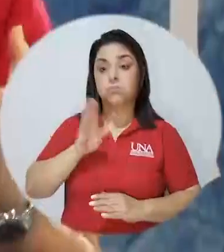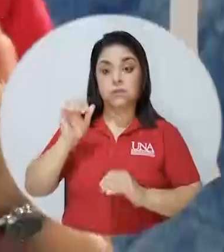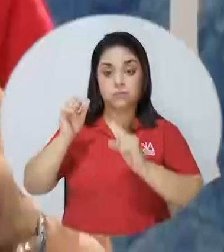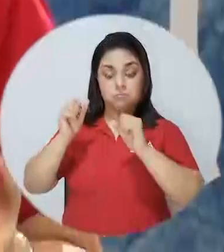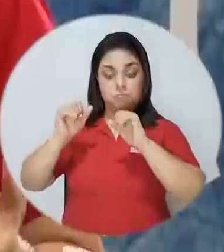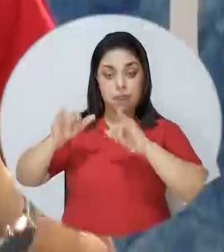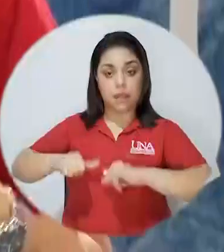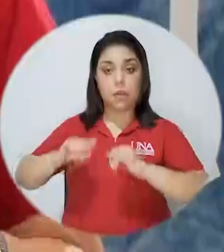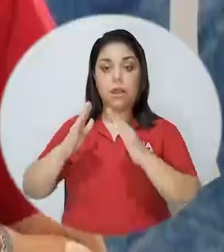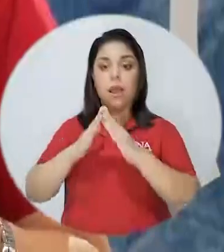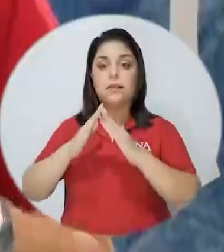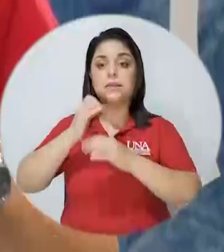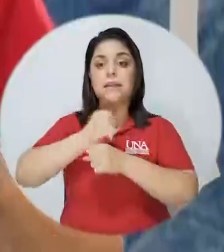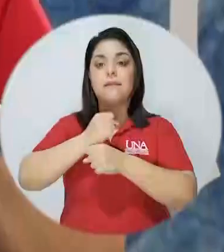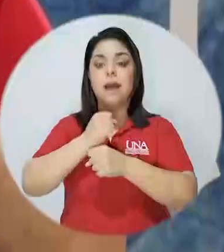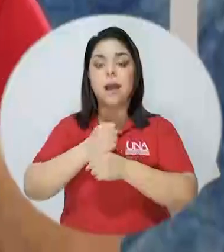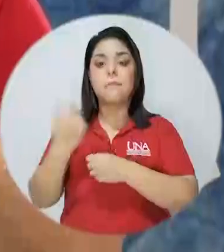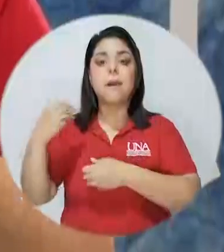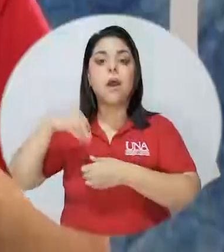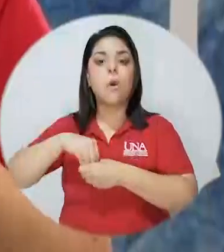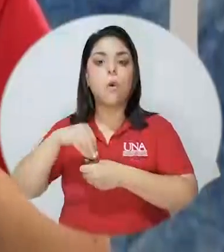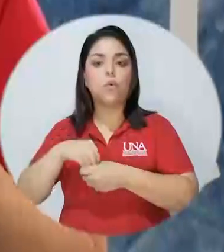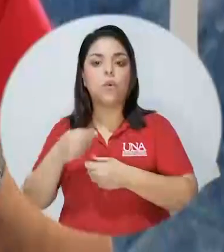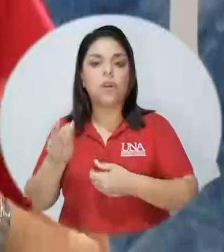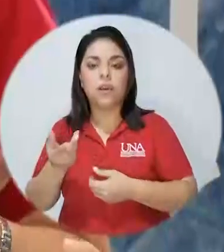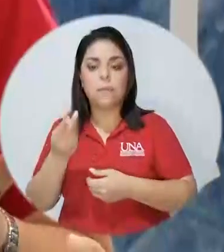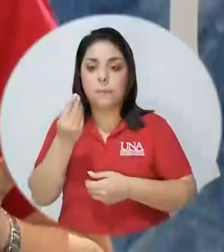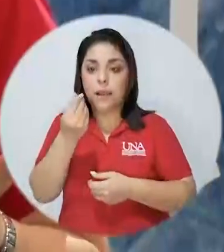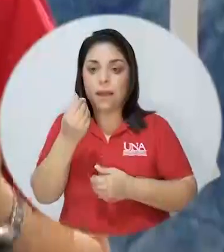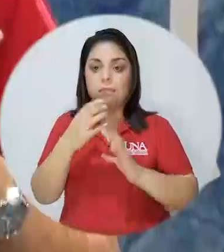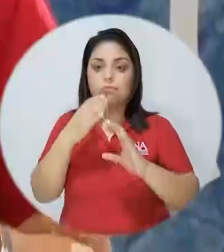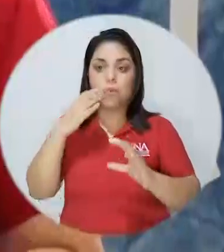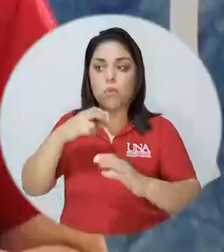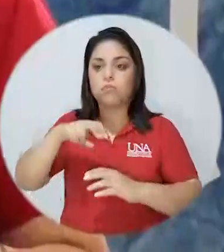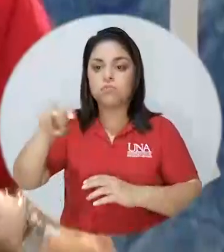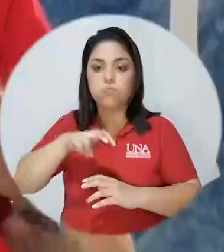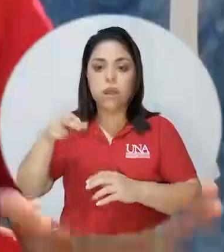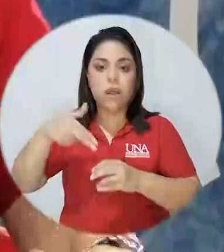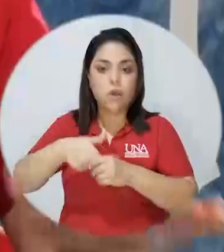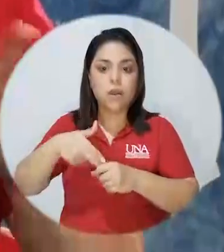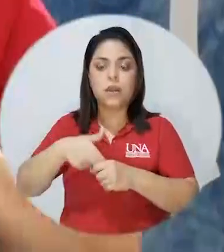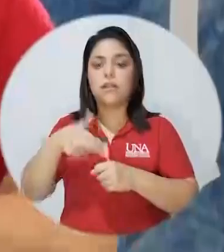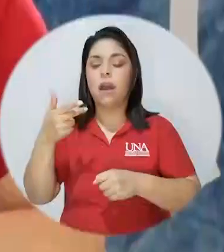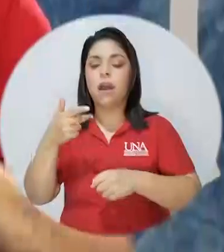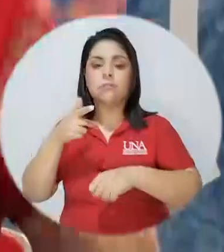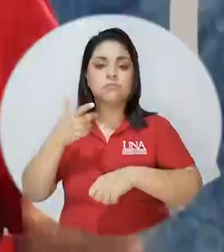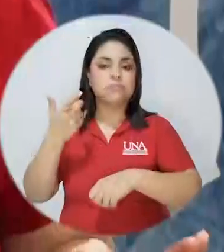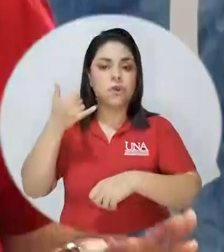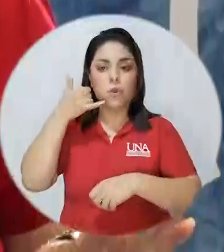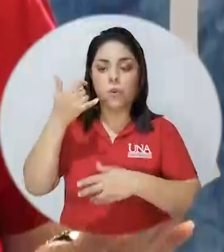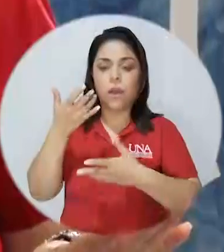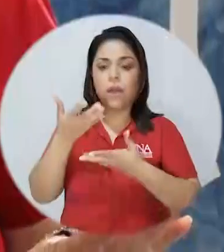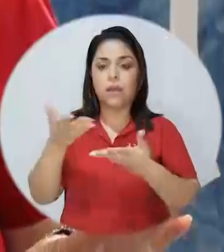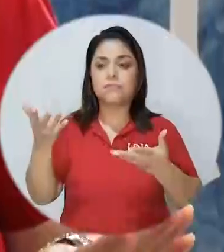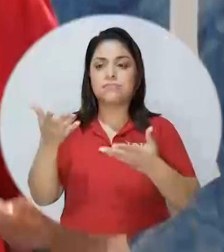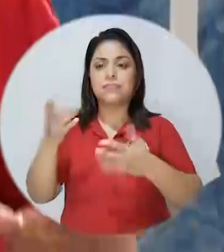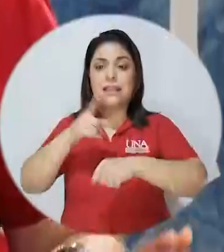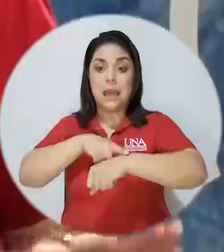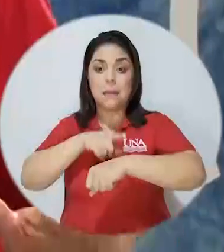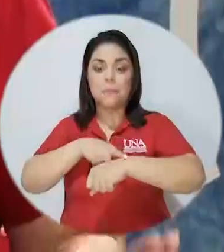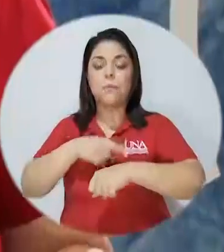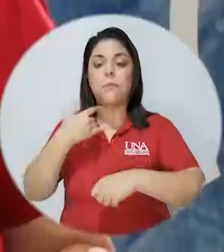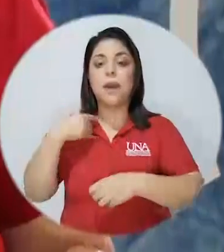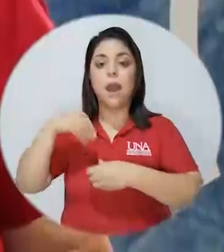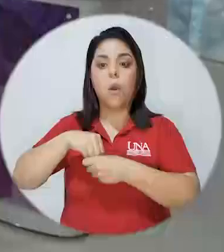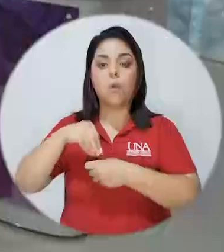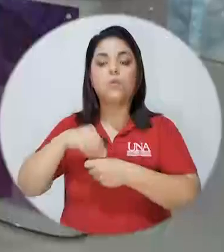ahorro todo eso. Entonces yo en mi casa, yo de trabajador en ordinario, generalmente pongo mi equipo y pongo todos los demás servicios, porque en realidad